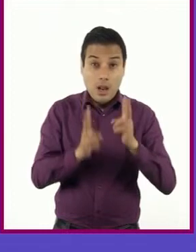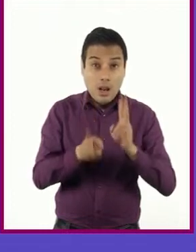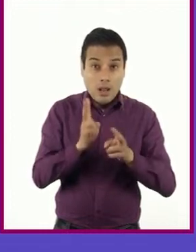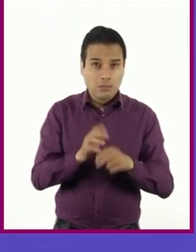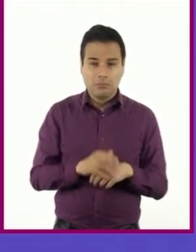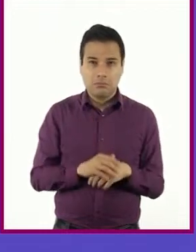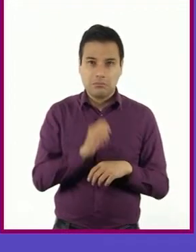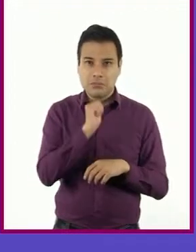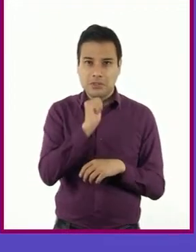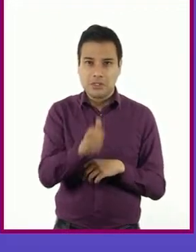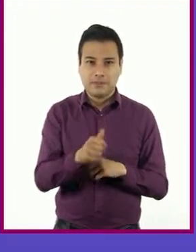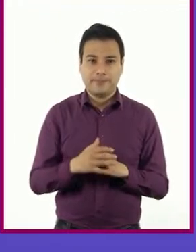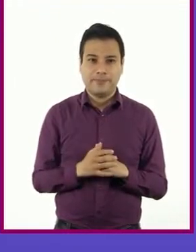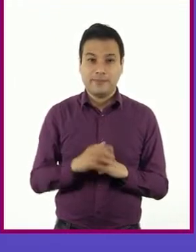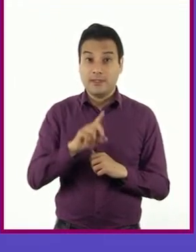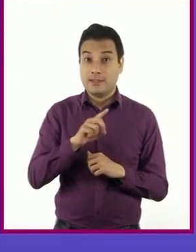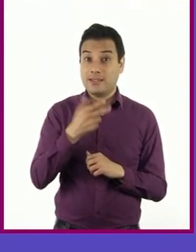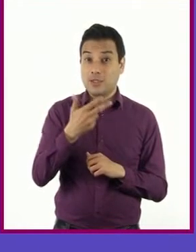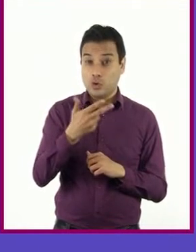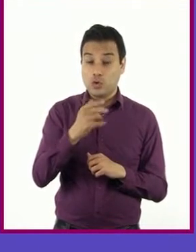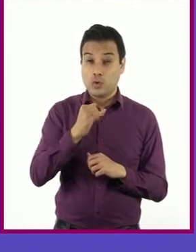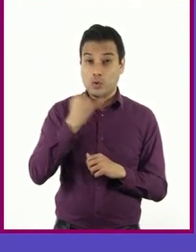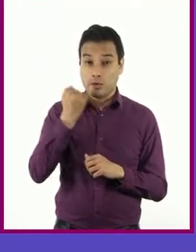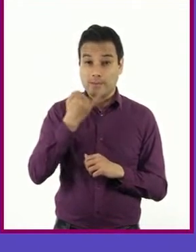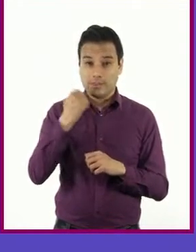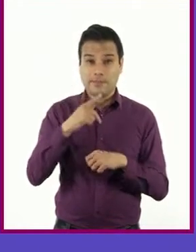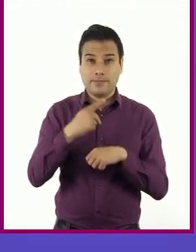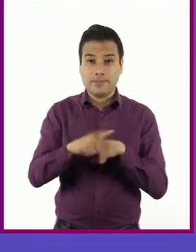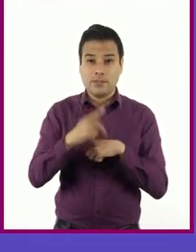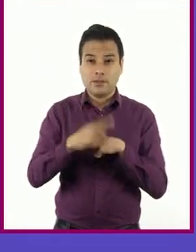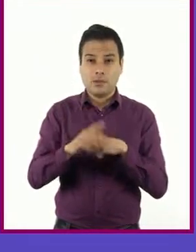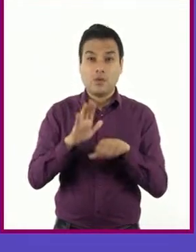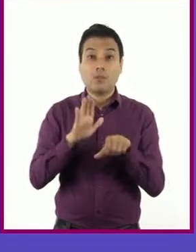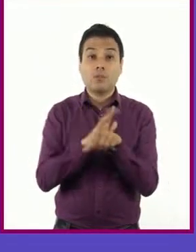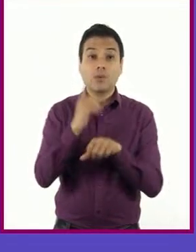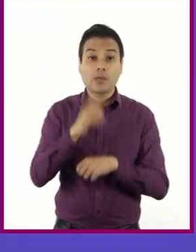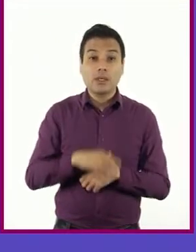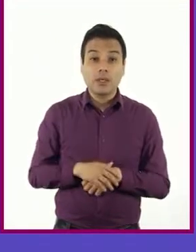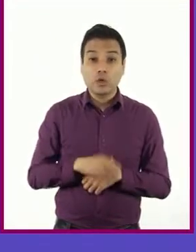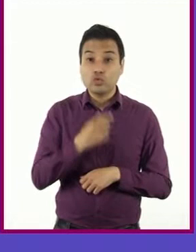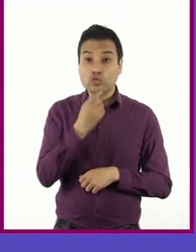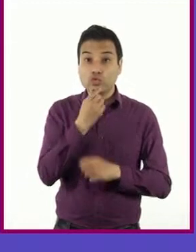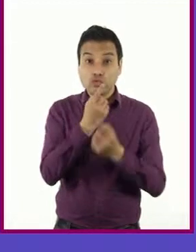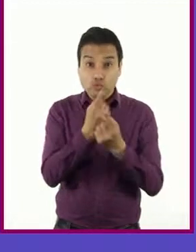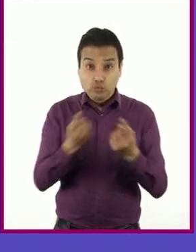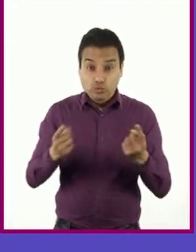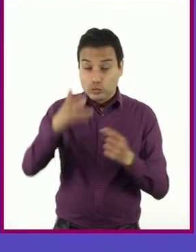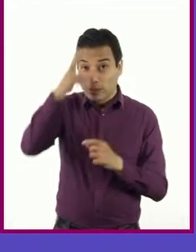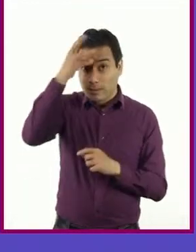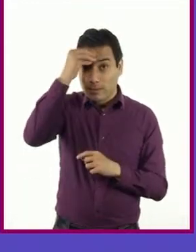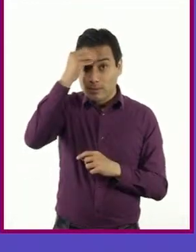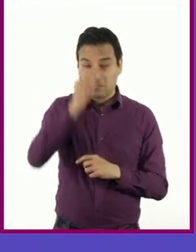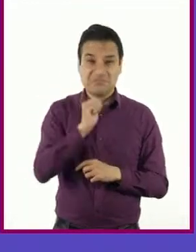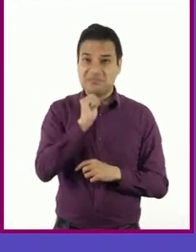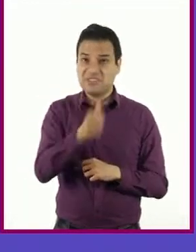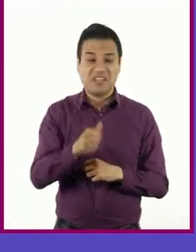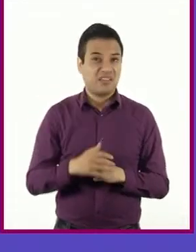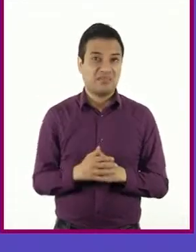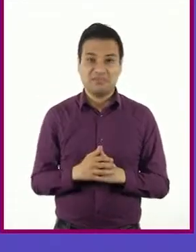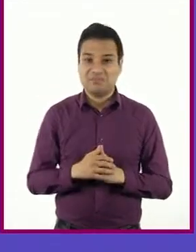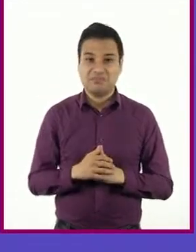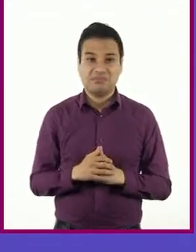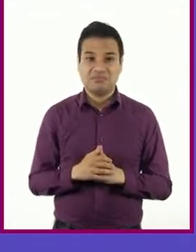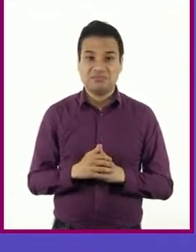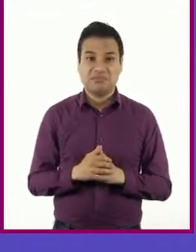niños. 38 están en peligro porque los niños ya no las aprenden como lengua materna en